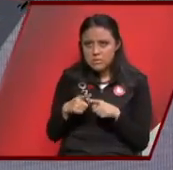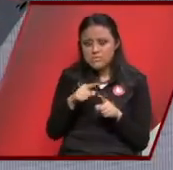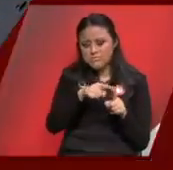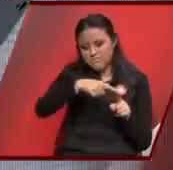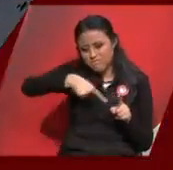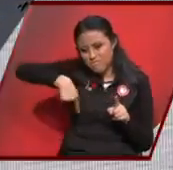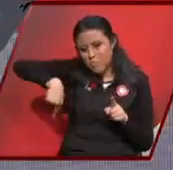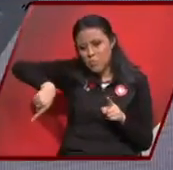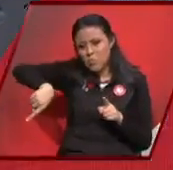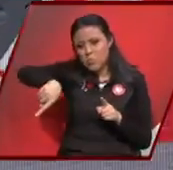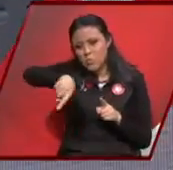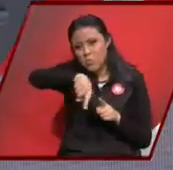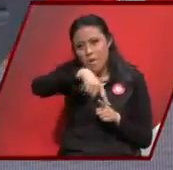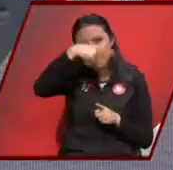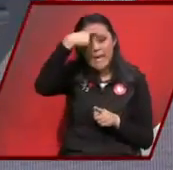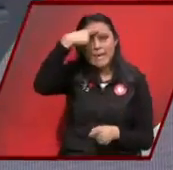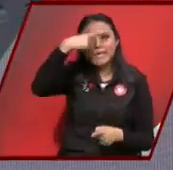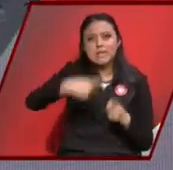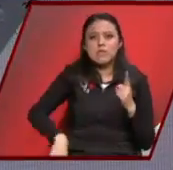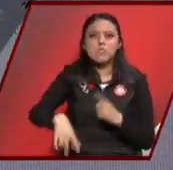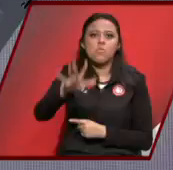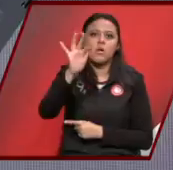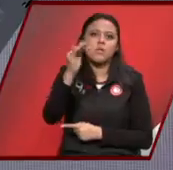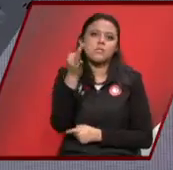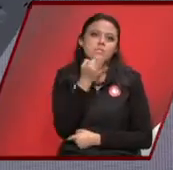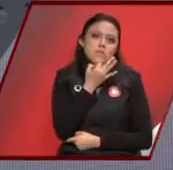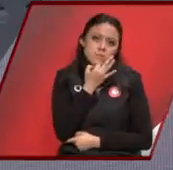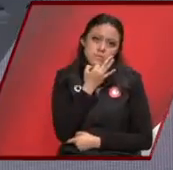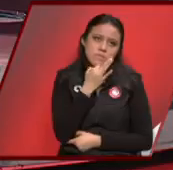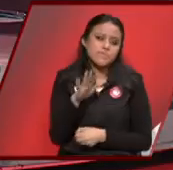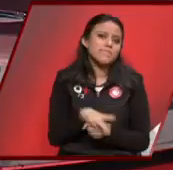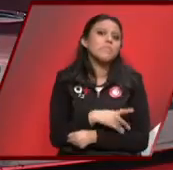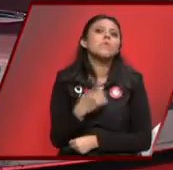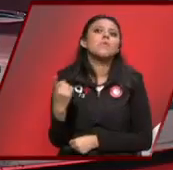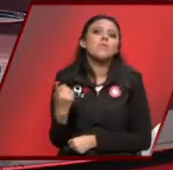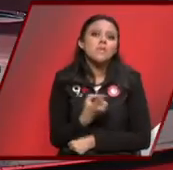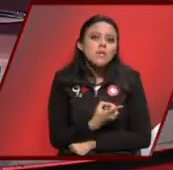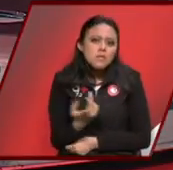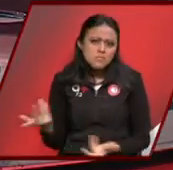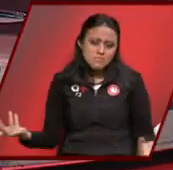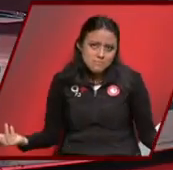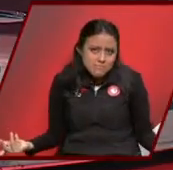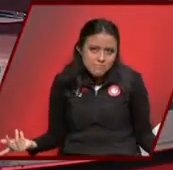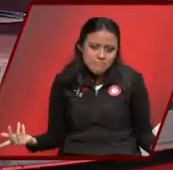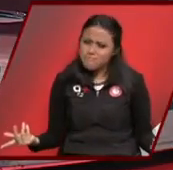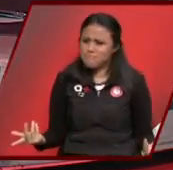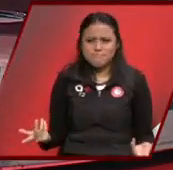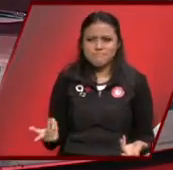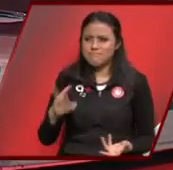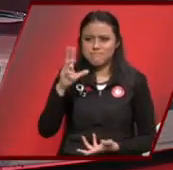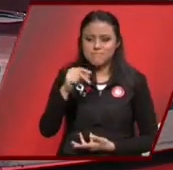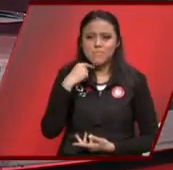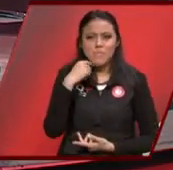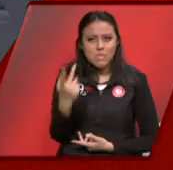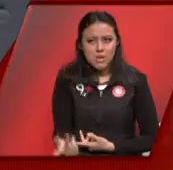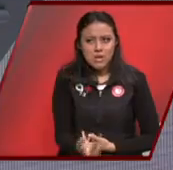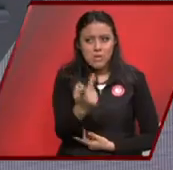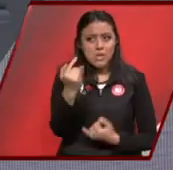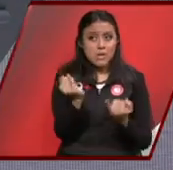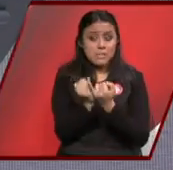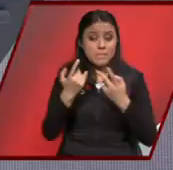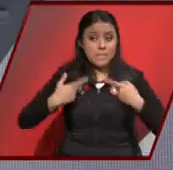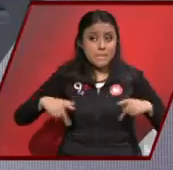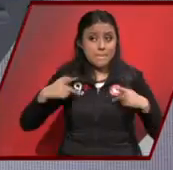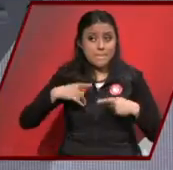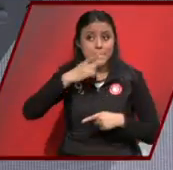tengo que dar una vuelta tremenda para esquivar la zona y tardó 40 minutos. ¿Por qué? ¿Por qué? ¿Por qué? ¿Por qué? No, la pregunta se la voy a hacer como me la dice